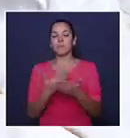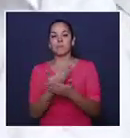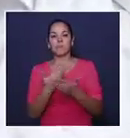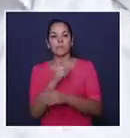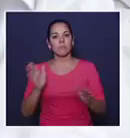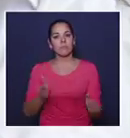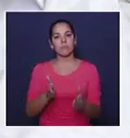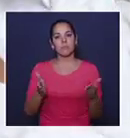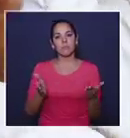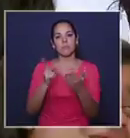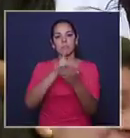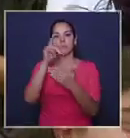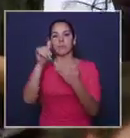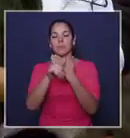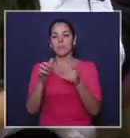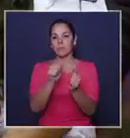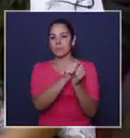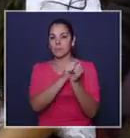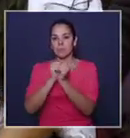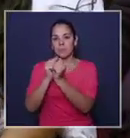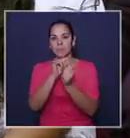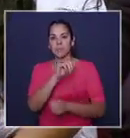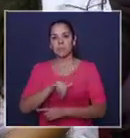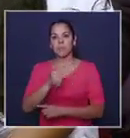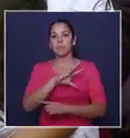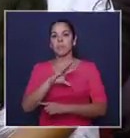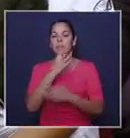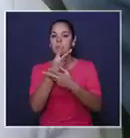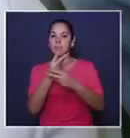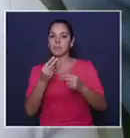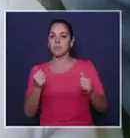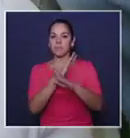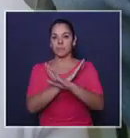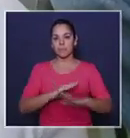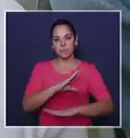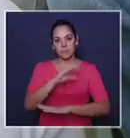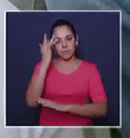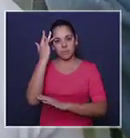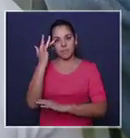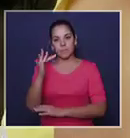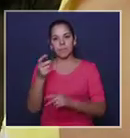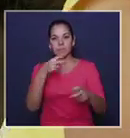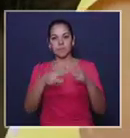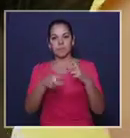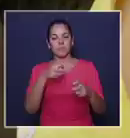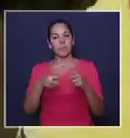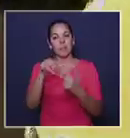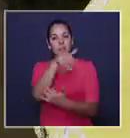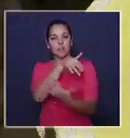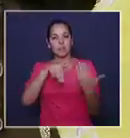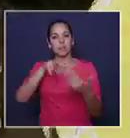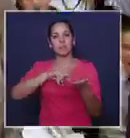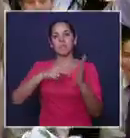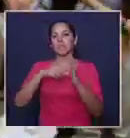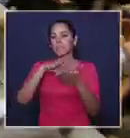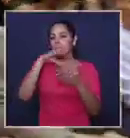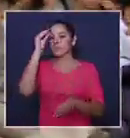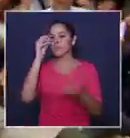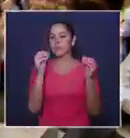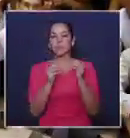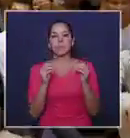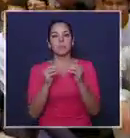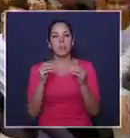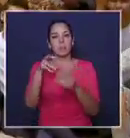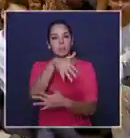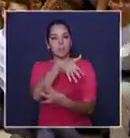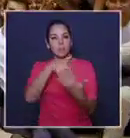realización de proyectos comunes y la solución pacífica e inteligente de conflictos. Convivir es aprender más.